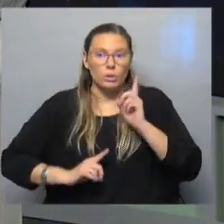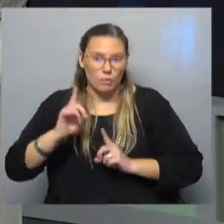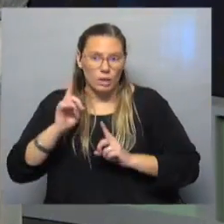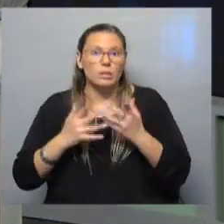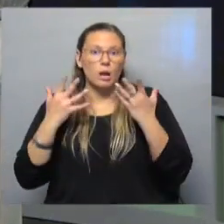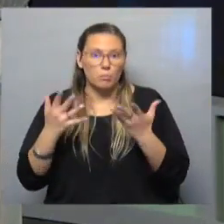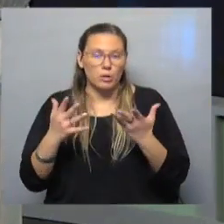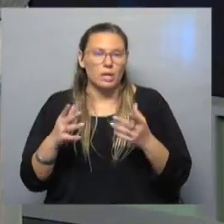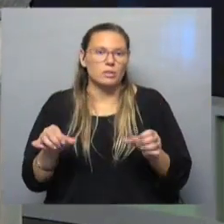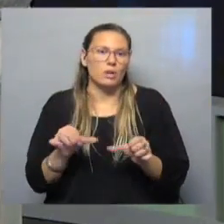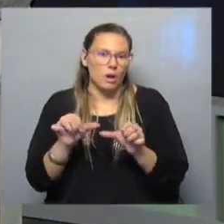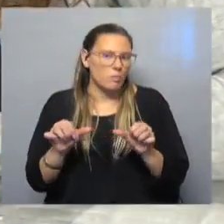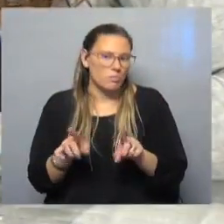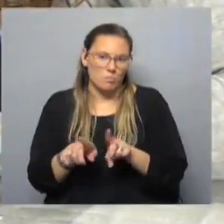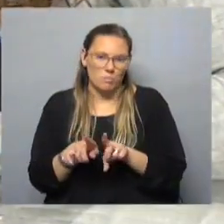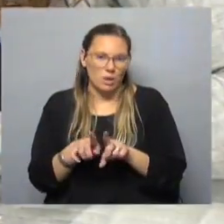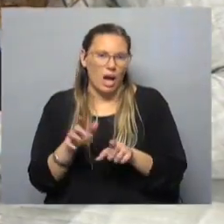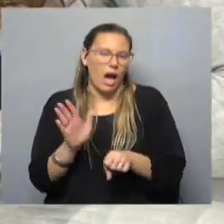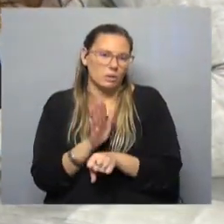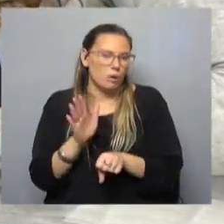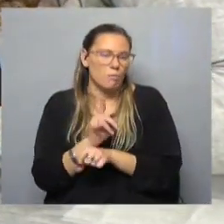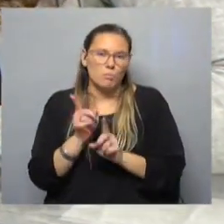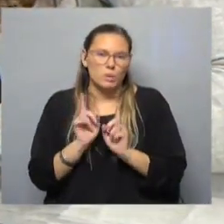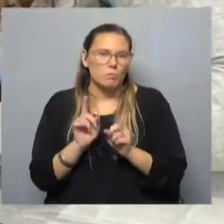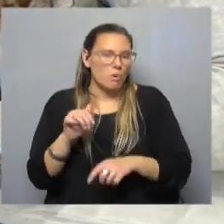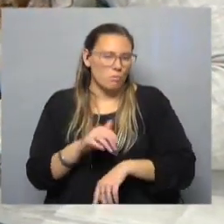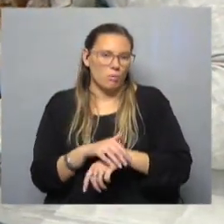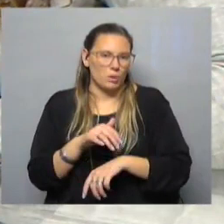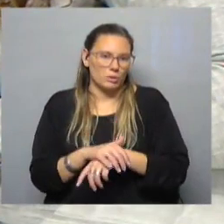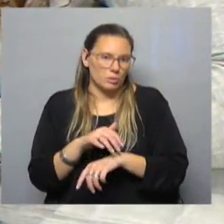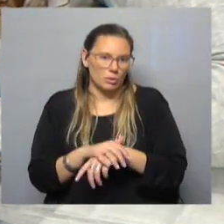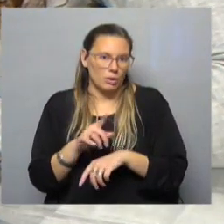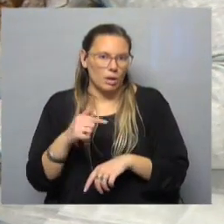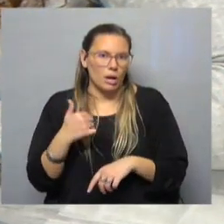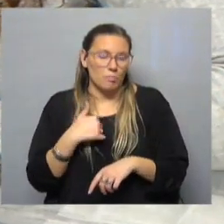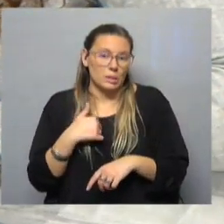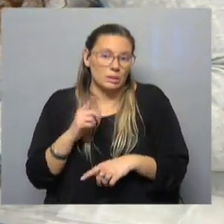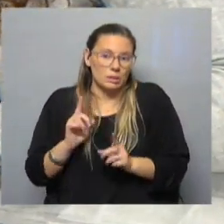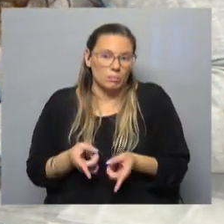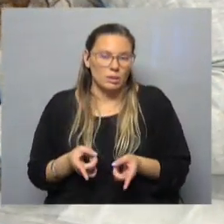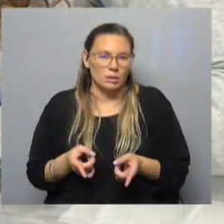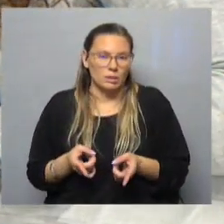hicimos esa recreación de ese momento, digamos. Eso me pasaba mucho, bueno,